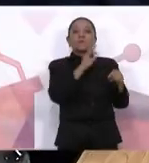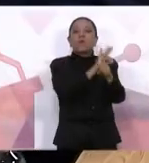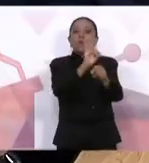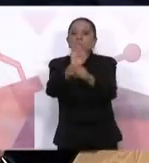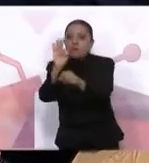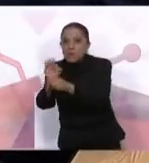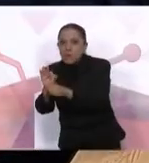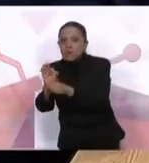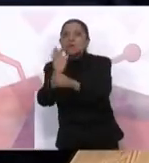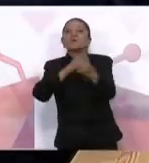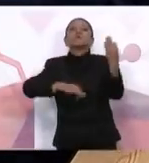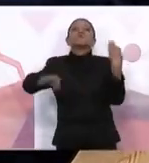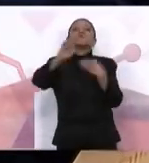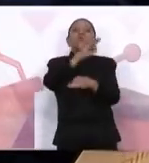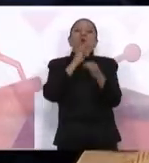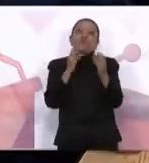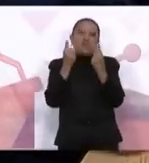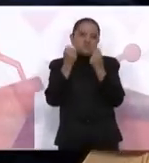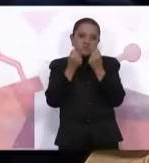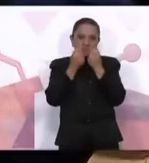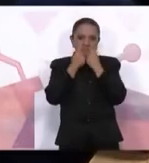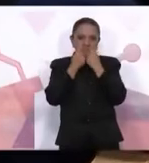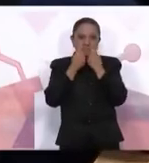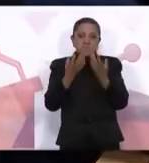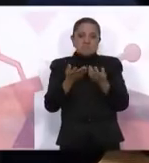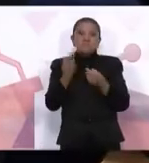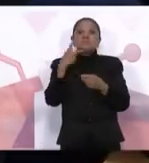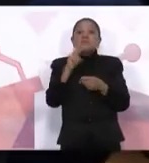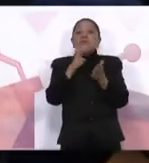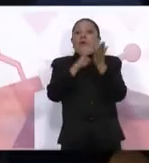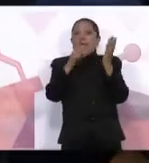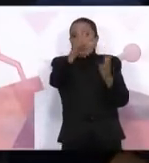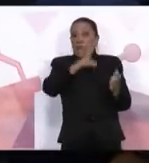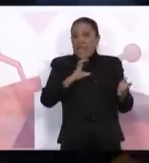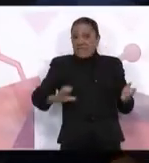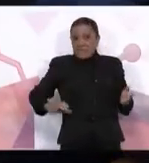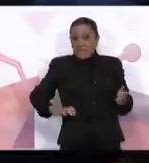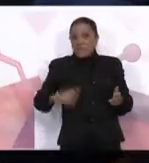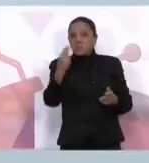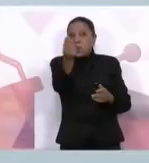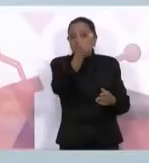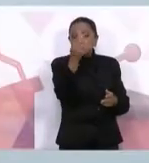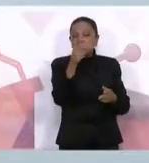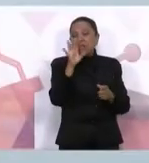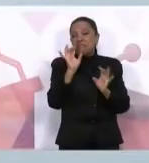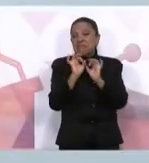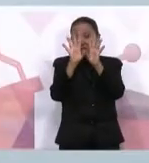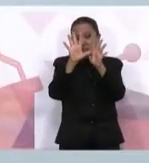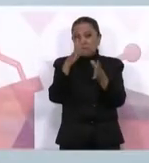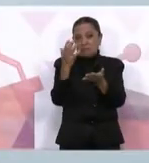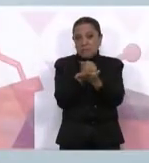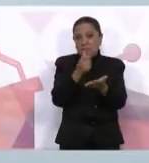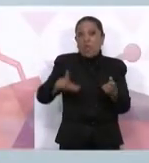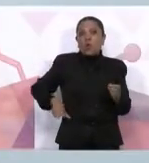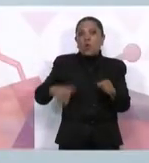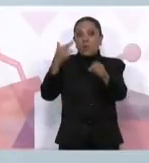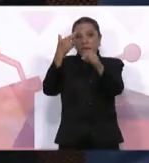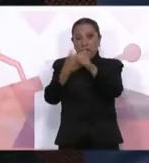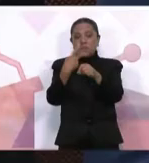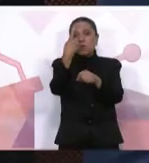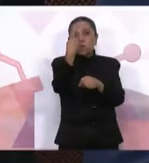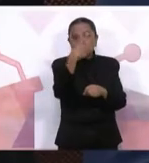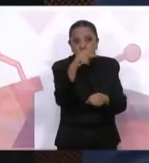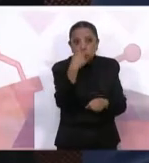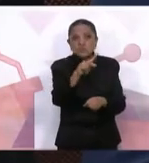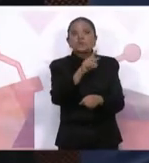usted ve caso hay que llegar a ser gobernador de lo que ha sucedido con todo el reparto del fonden y desde luego del fondo